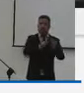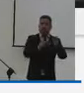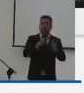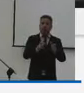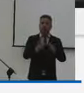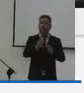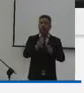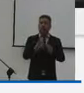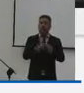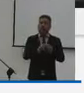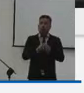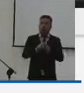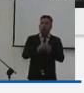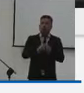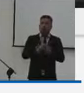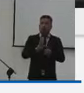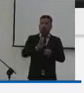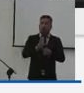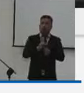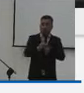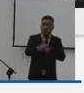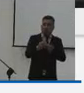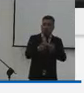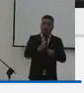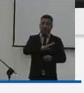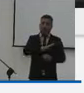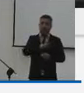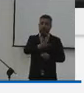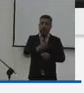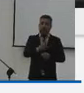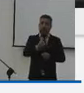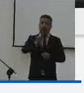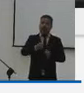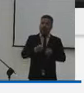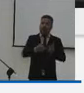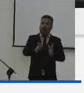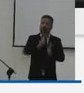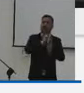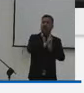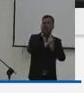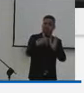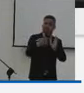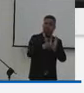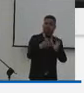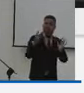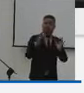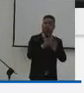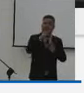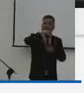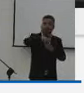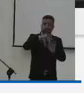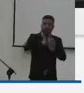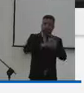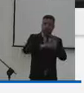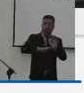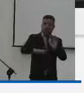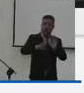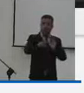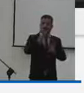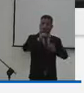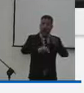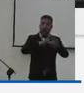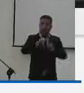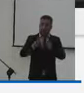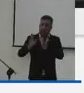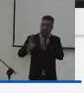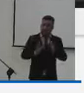concejales y de la alcaldía el fortalecer y dejar escrita lo que debe ser la política pública para hacer los